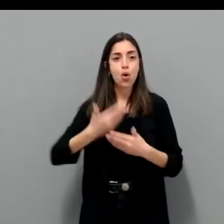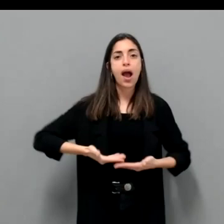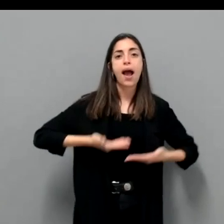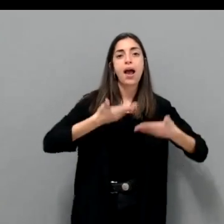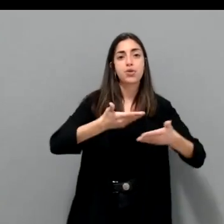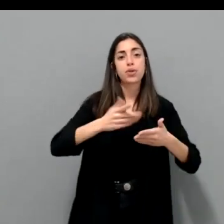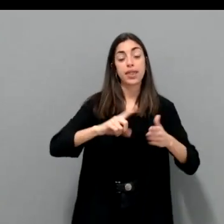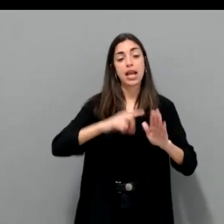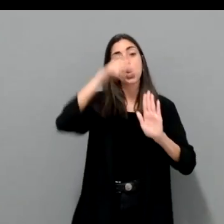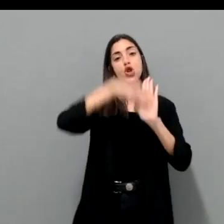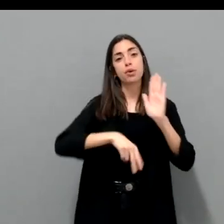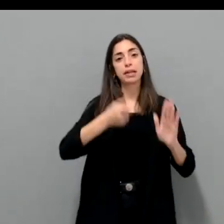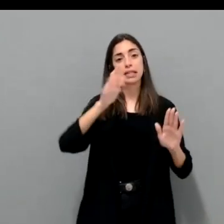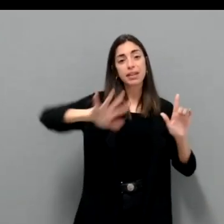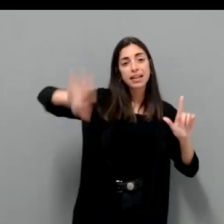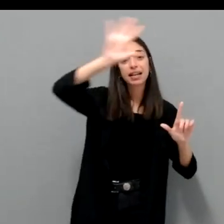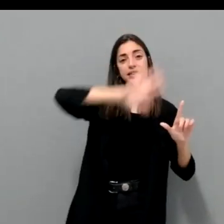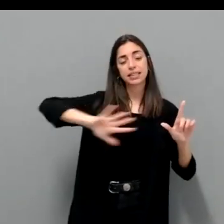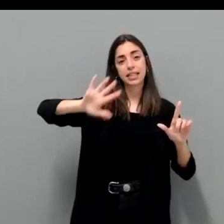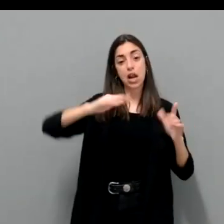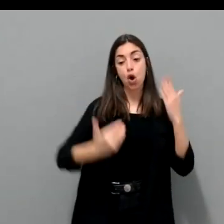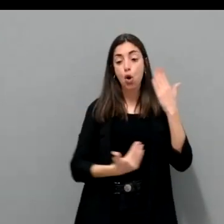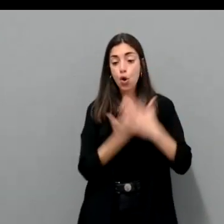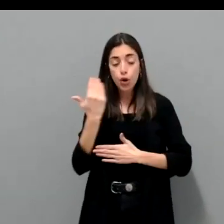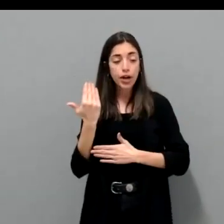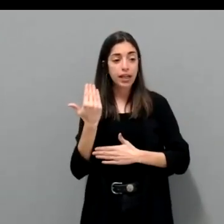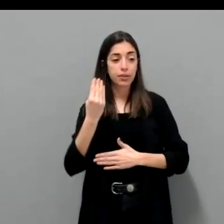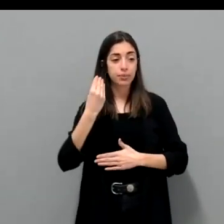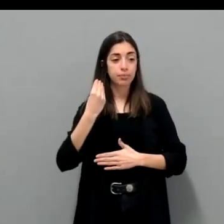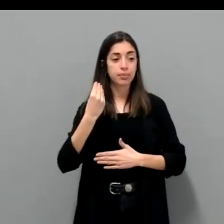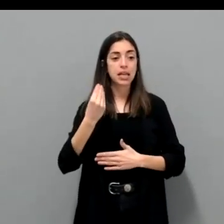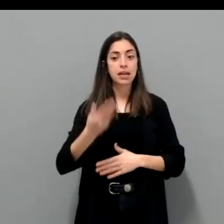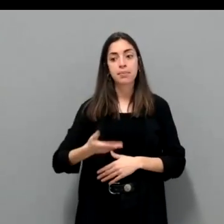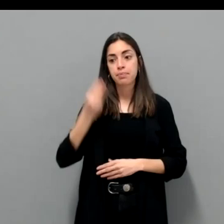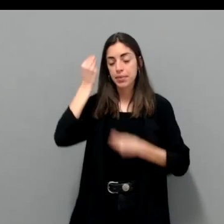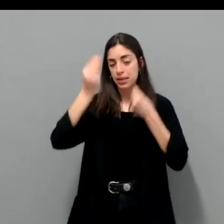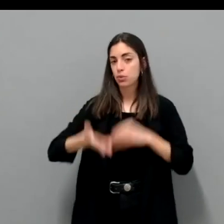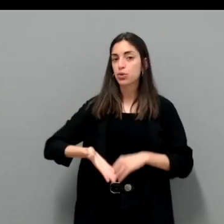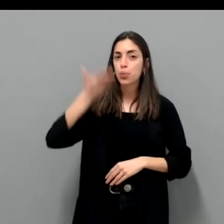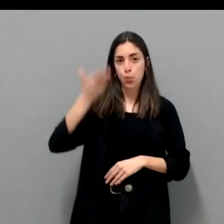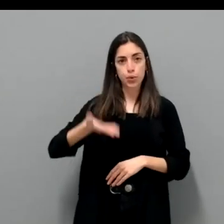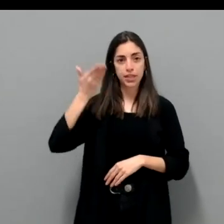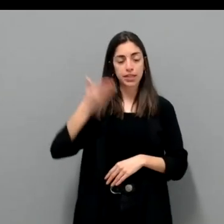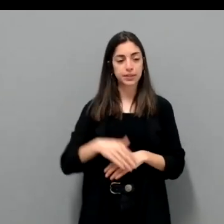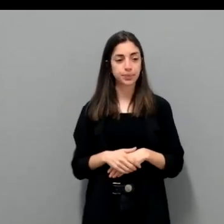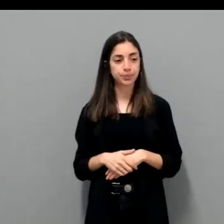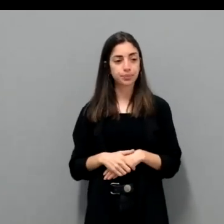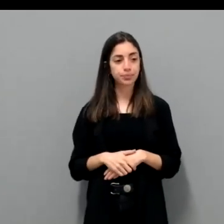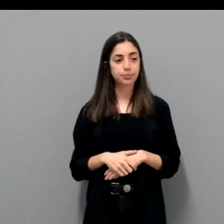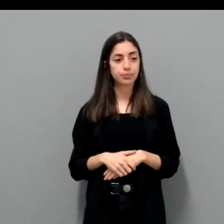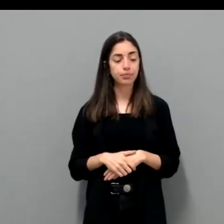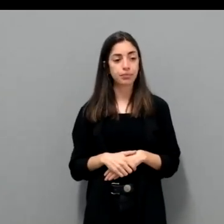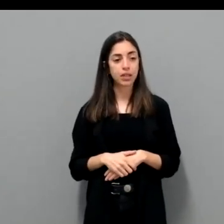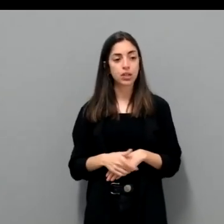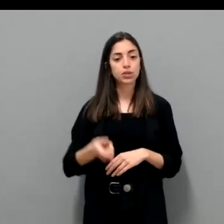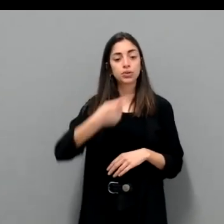una jornada, como os vengo diciendo en todo momento, como esta nos parece tan sumamente importante. Los cambios que